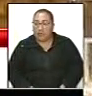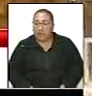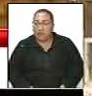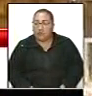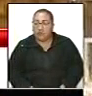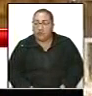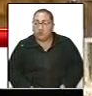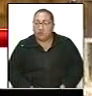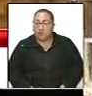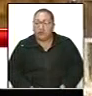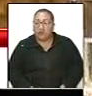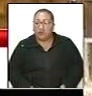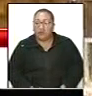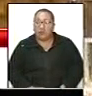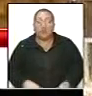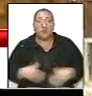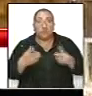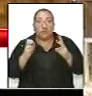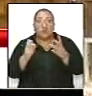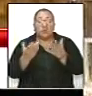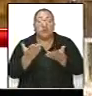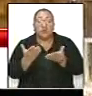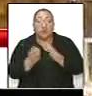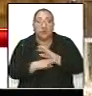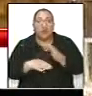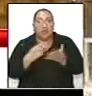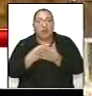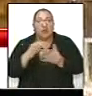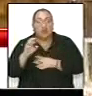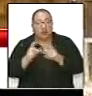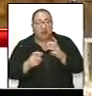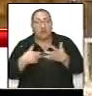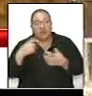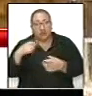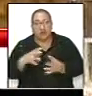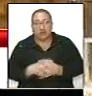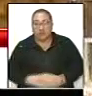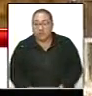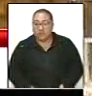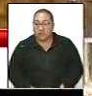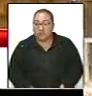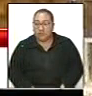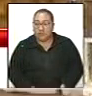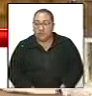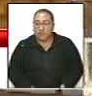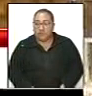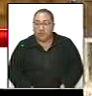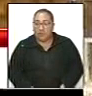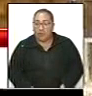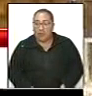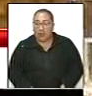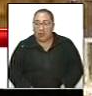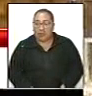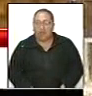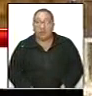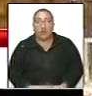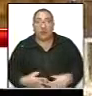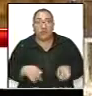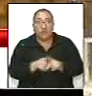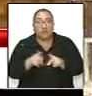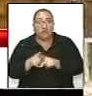ofrezca las condiciones básicas de calidad que la ciudadanía se merece, ¿no? Hemos tenido también que tomar